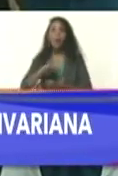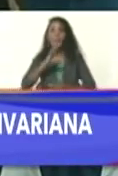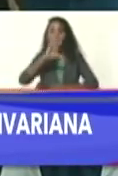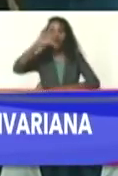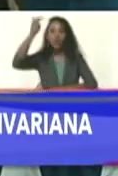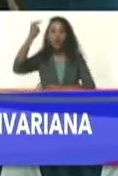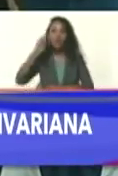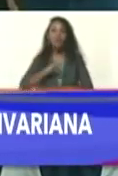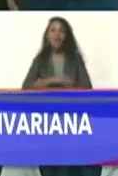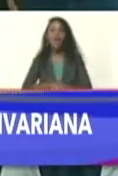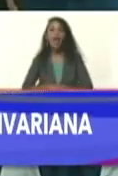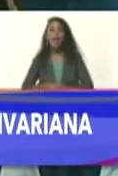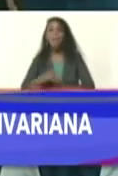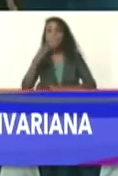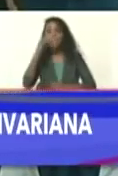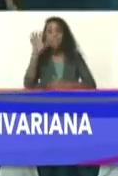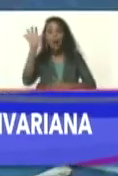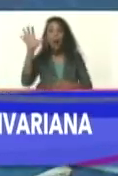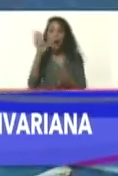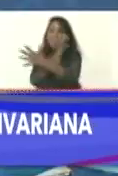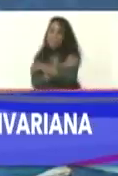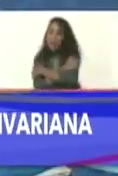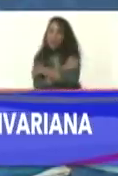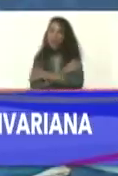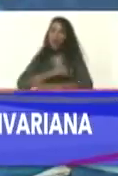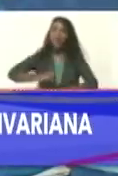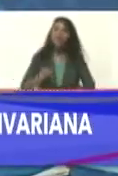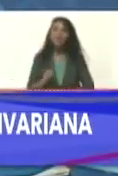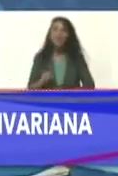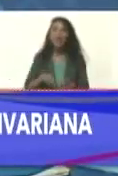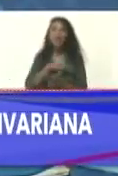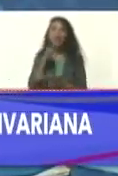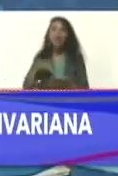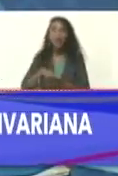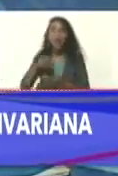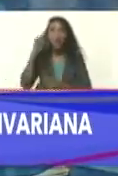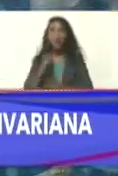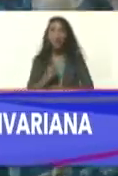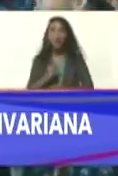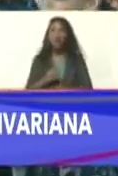país, dándole un abrazo a la Policía Nacional Bolivariana. Unión